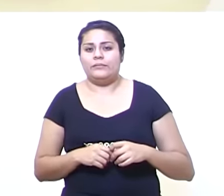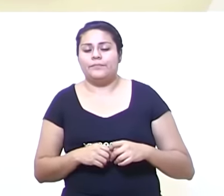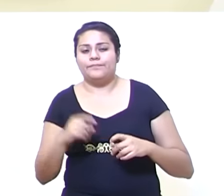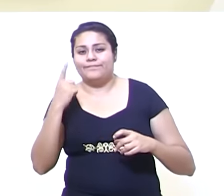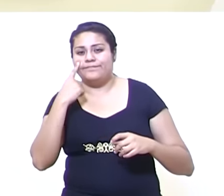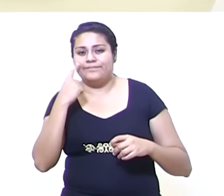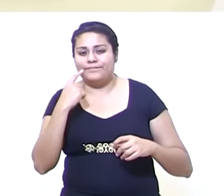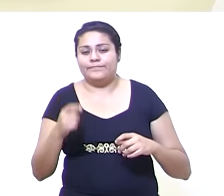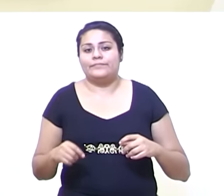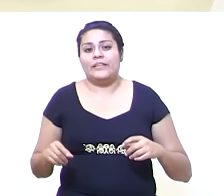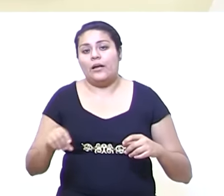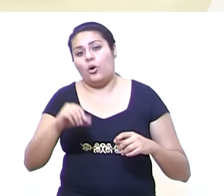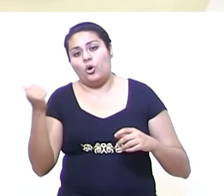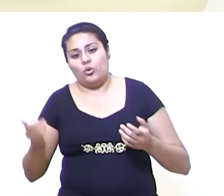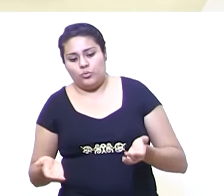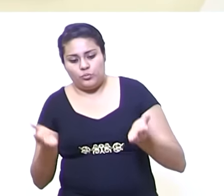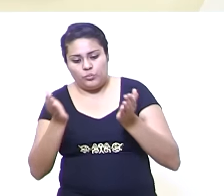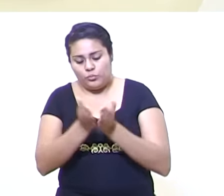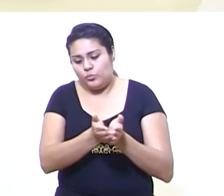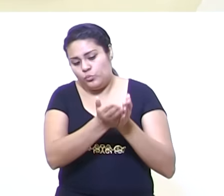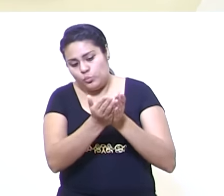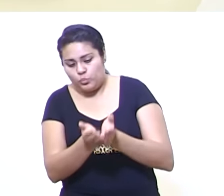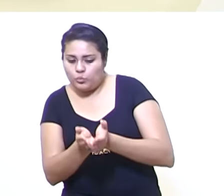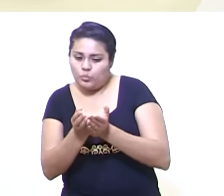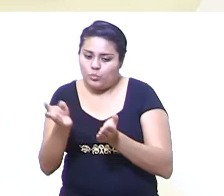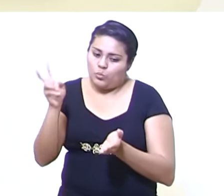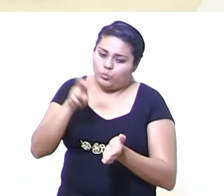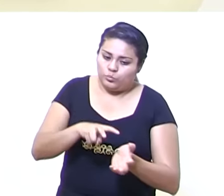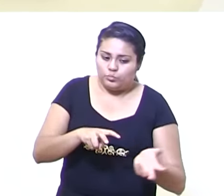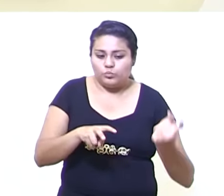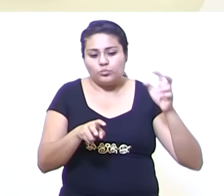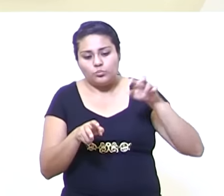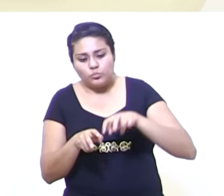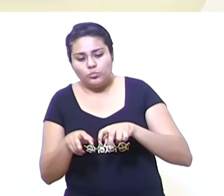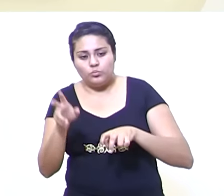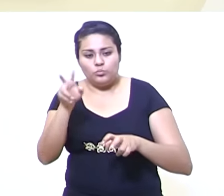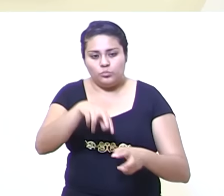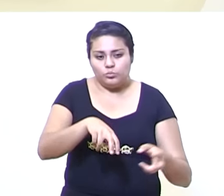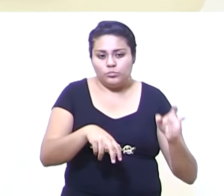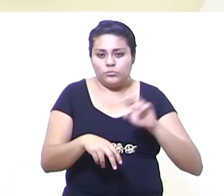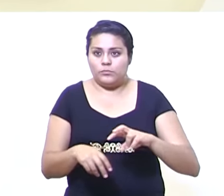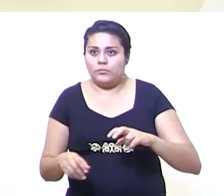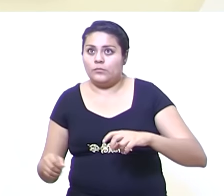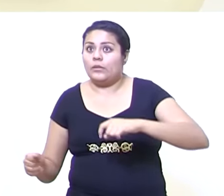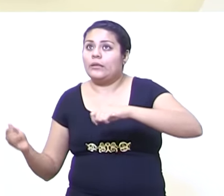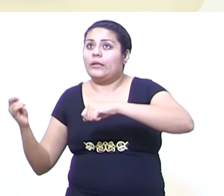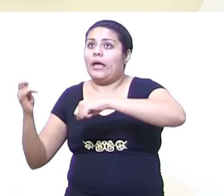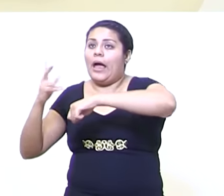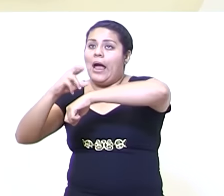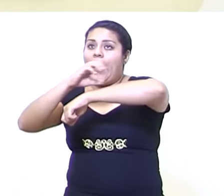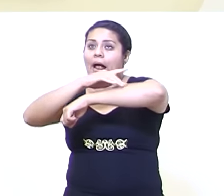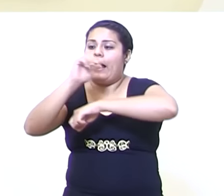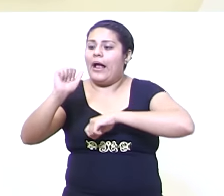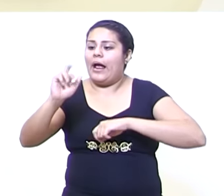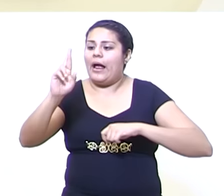Ahí va el navío bio, bio, repleto de arañas.